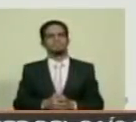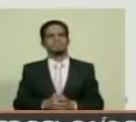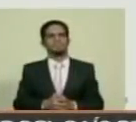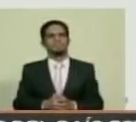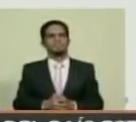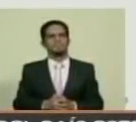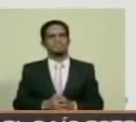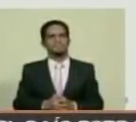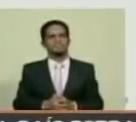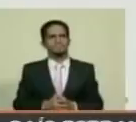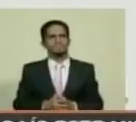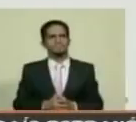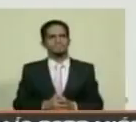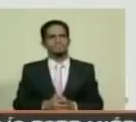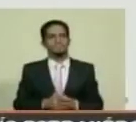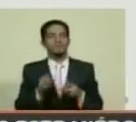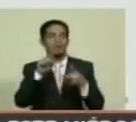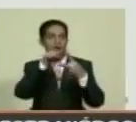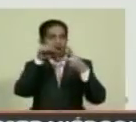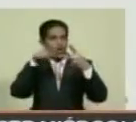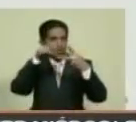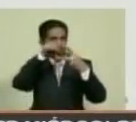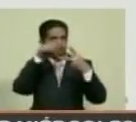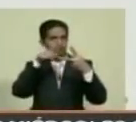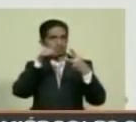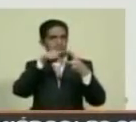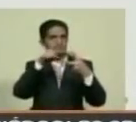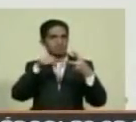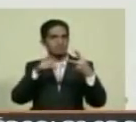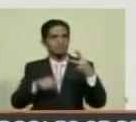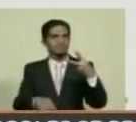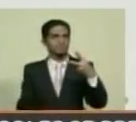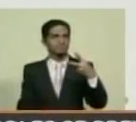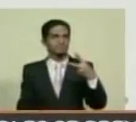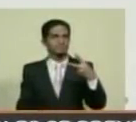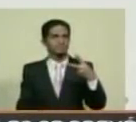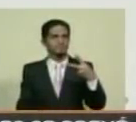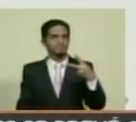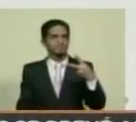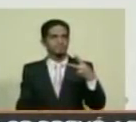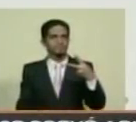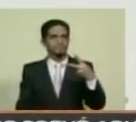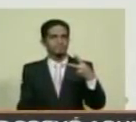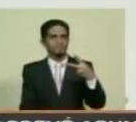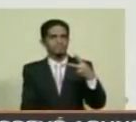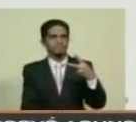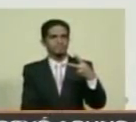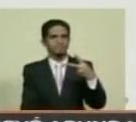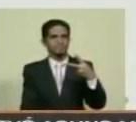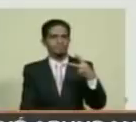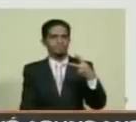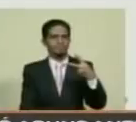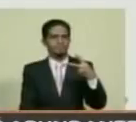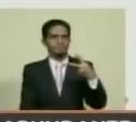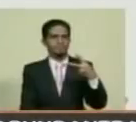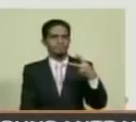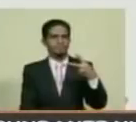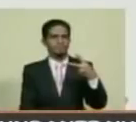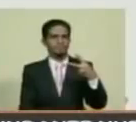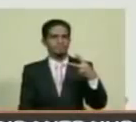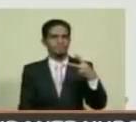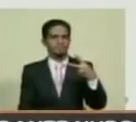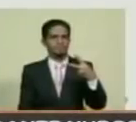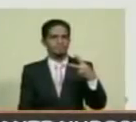Venezuela. Alias El Capi, sencillamente, no decide participar en el manicidio en grado de